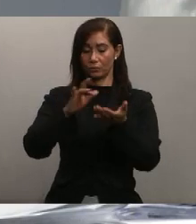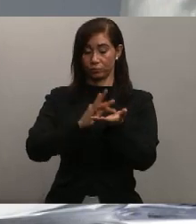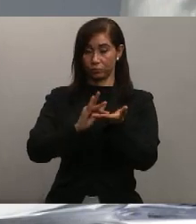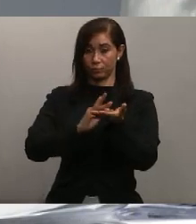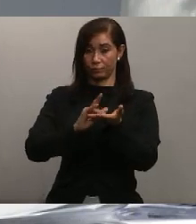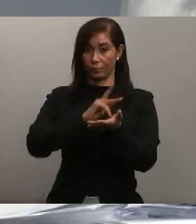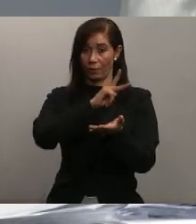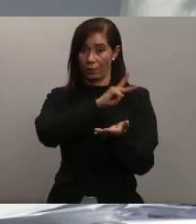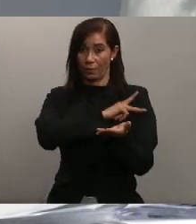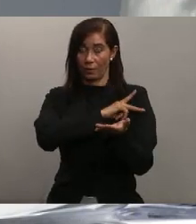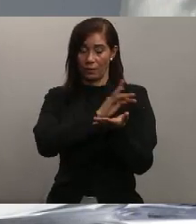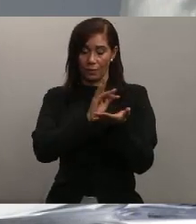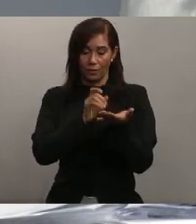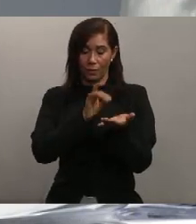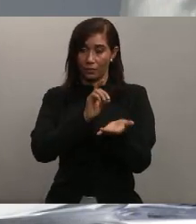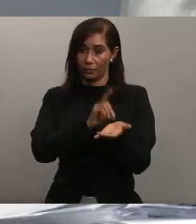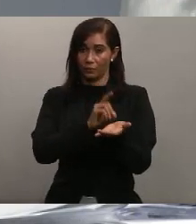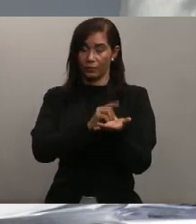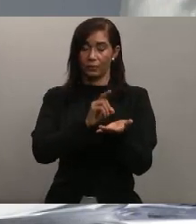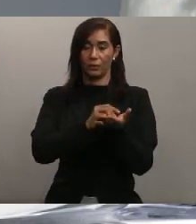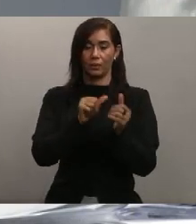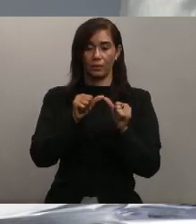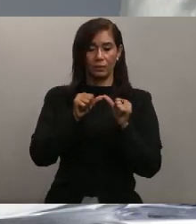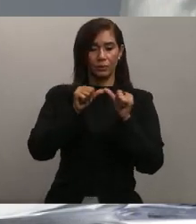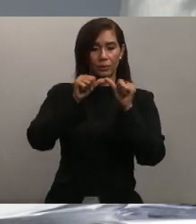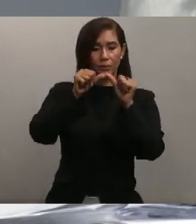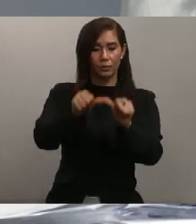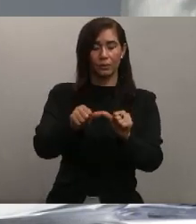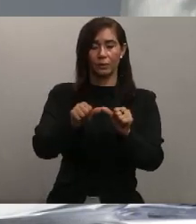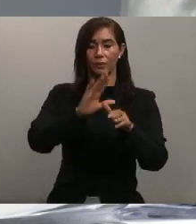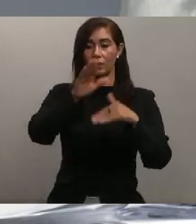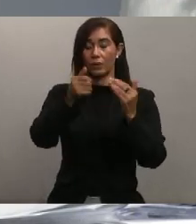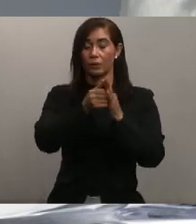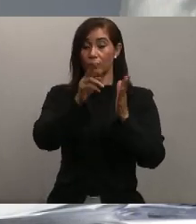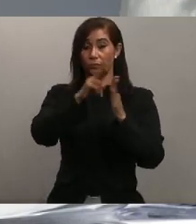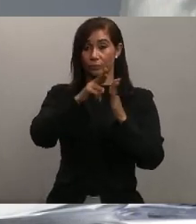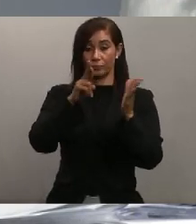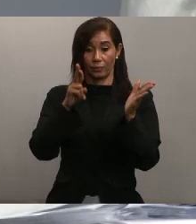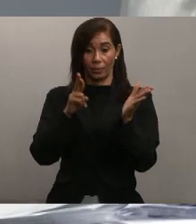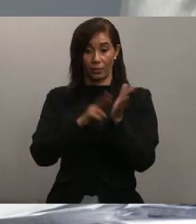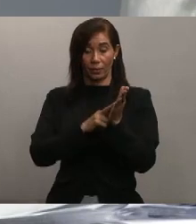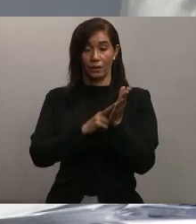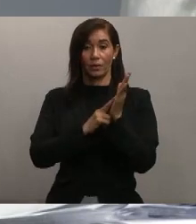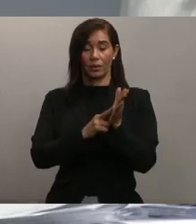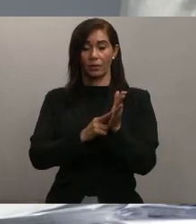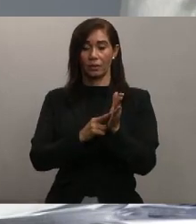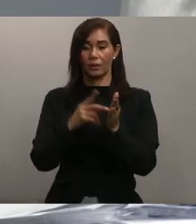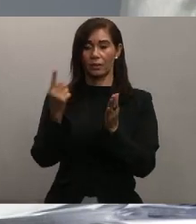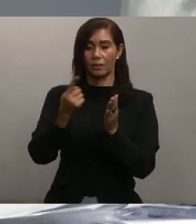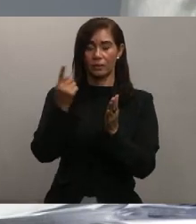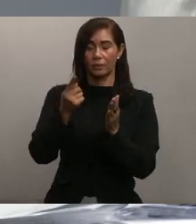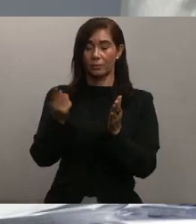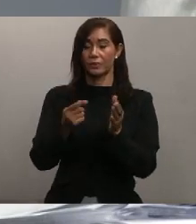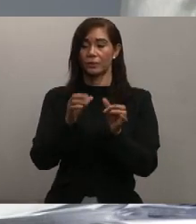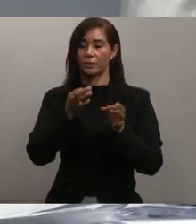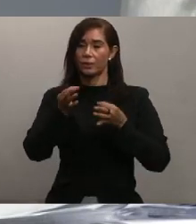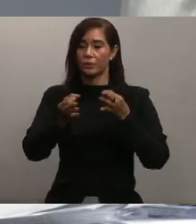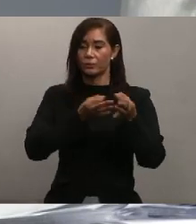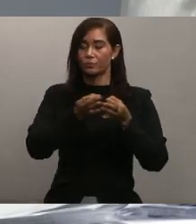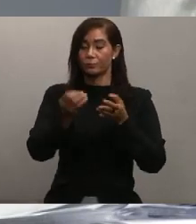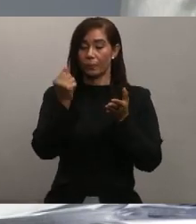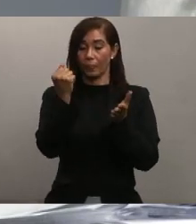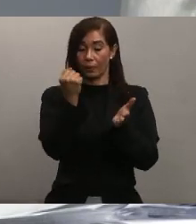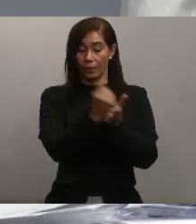medicina, para mantener el conjunto de recomendaciones que están establecidas en